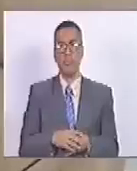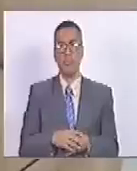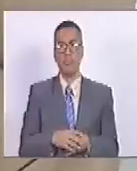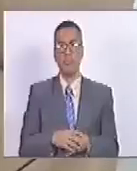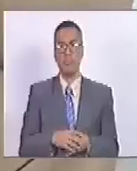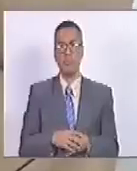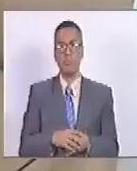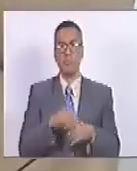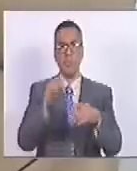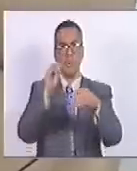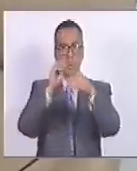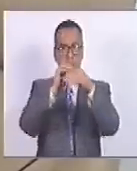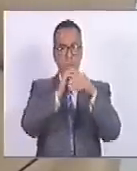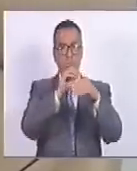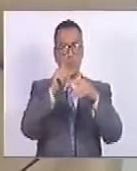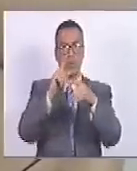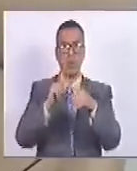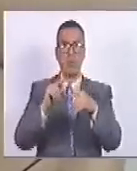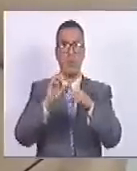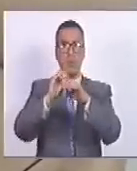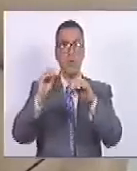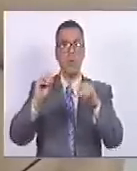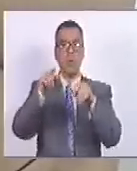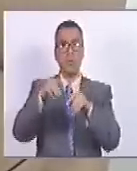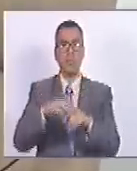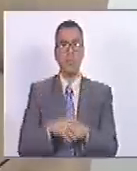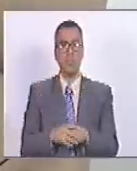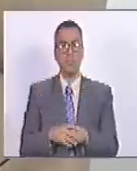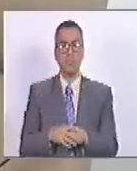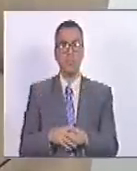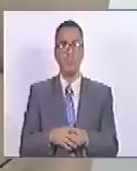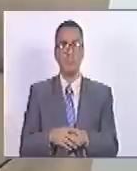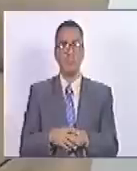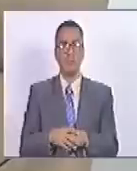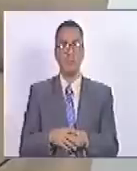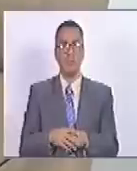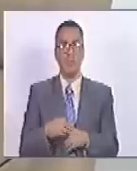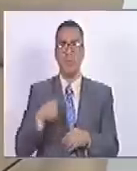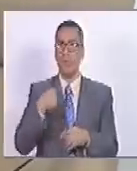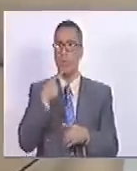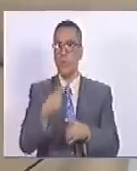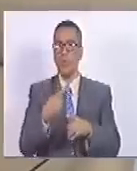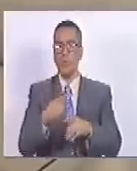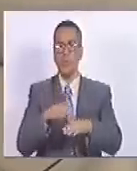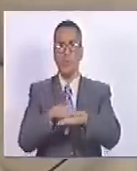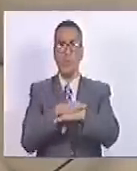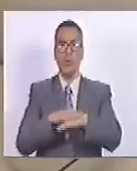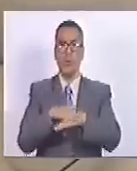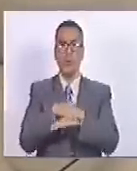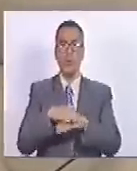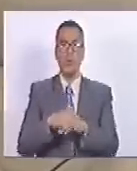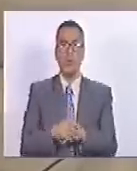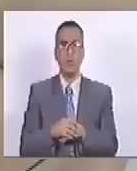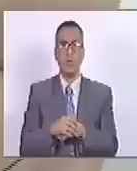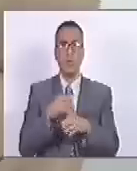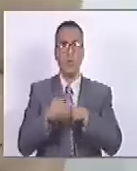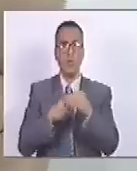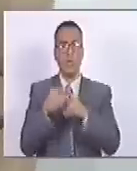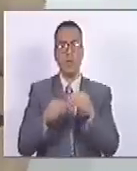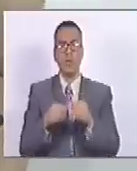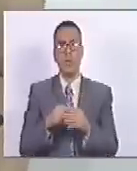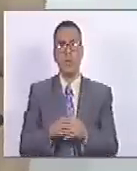a un continente que todavía no ha pedido disculpas por haber